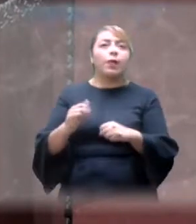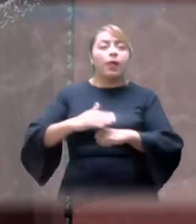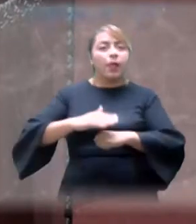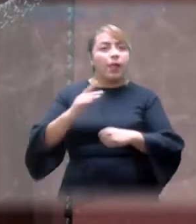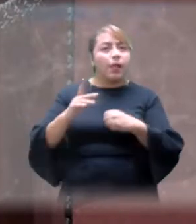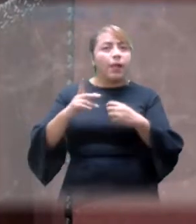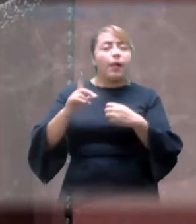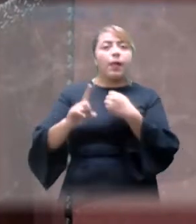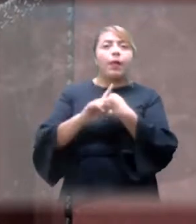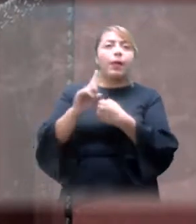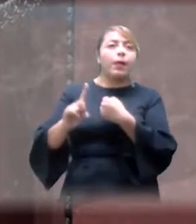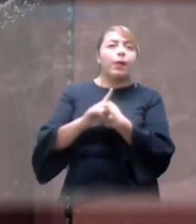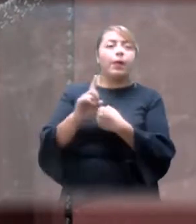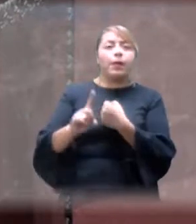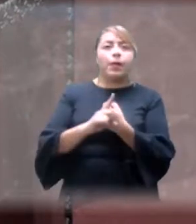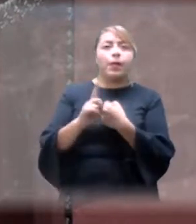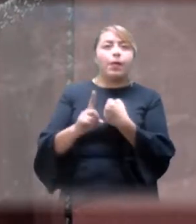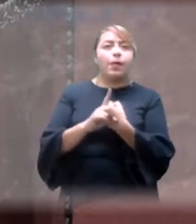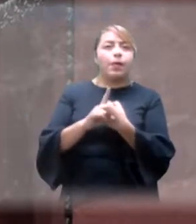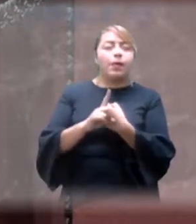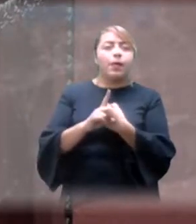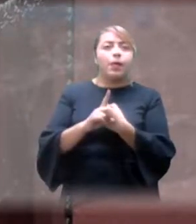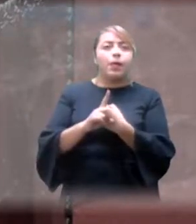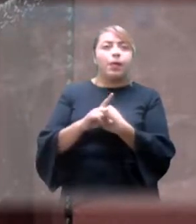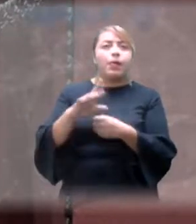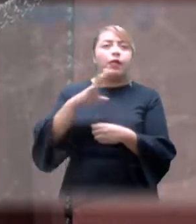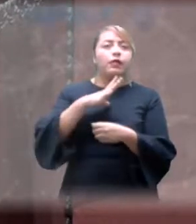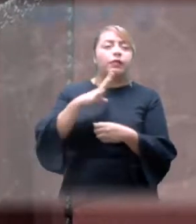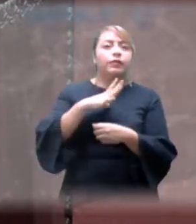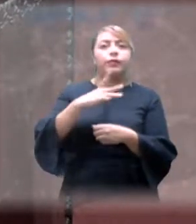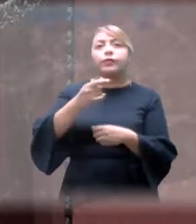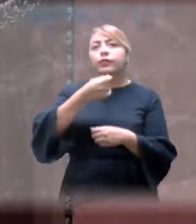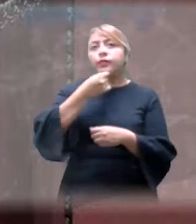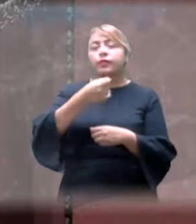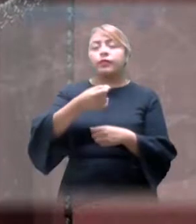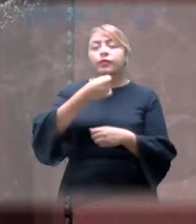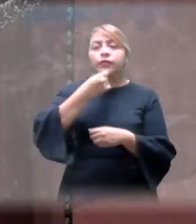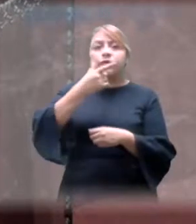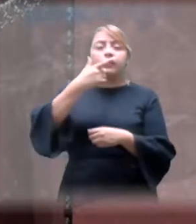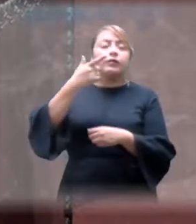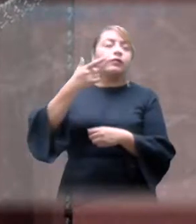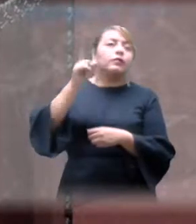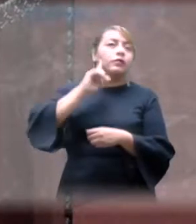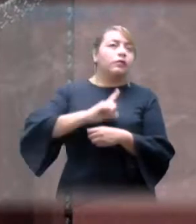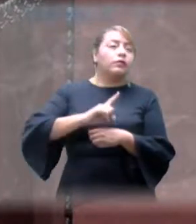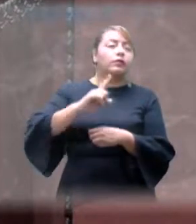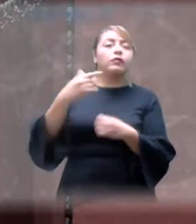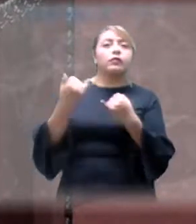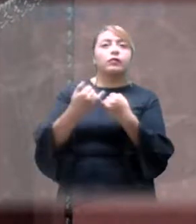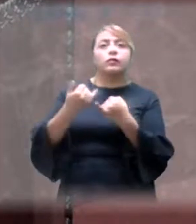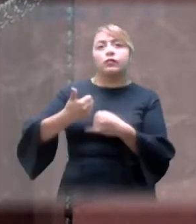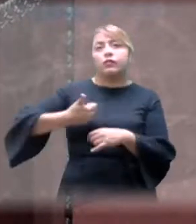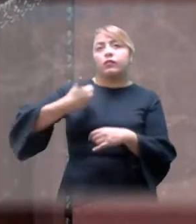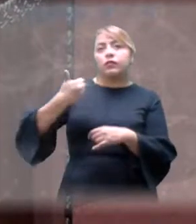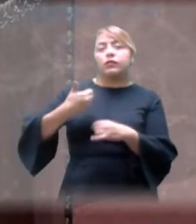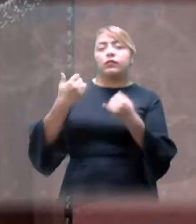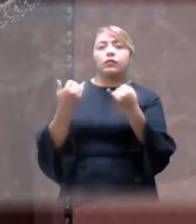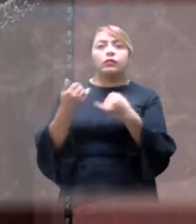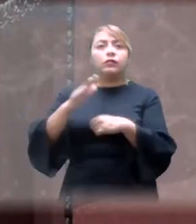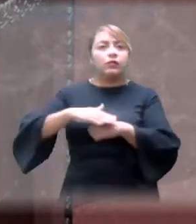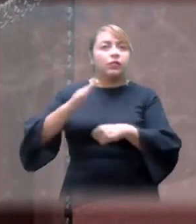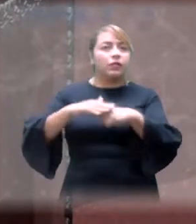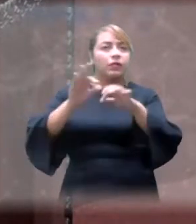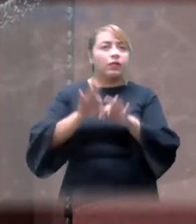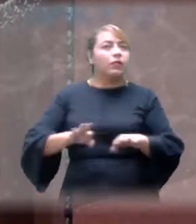problemas que desafortunadamente padecen niñas, niños y adolescentes, así como ser